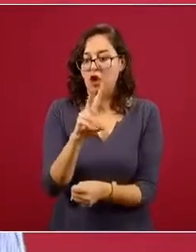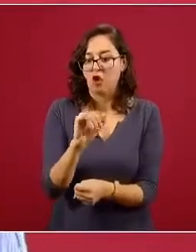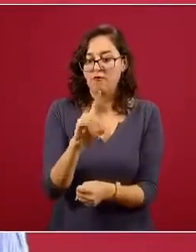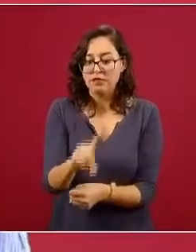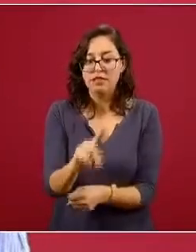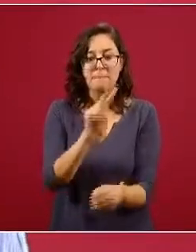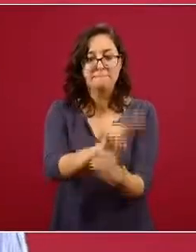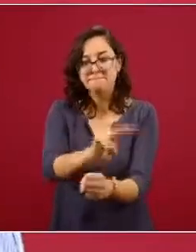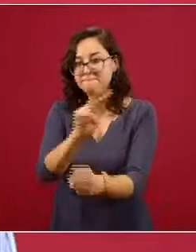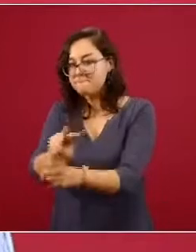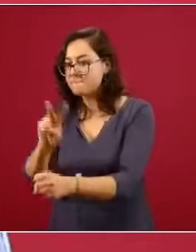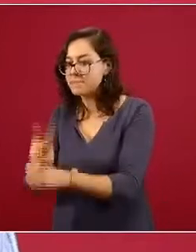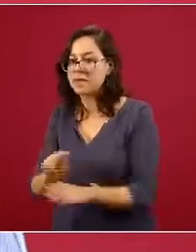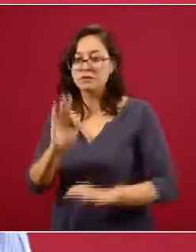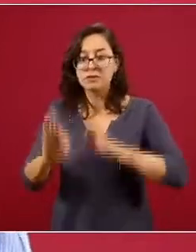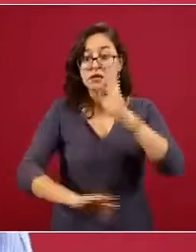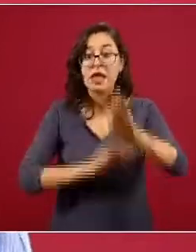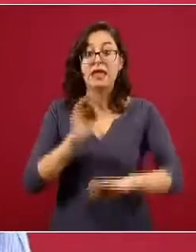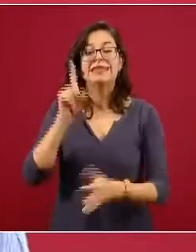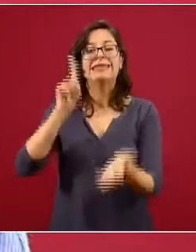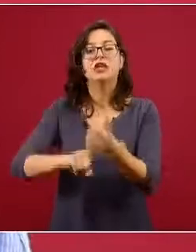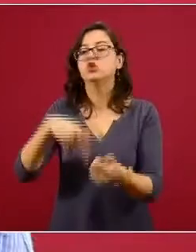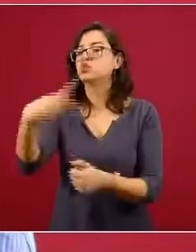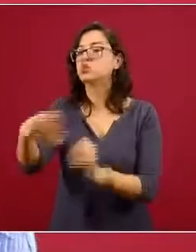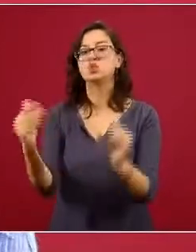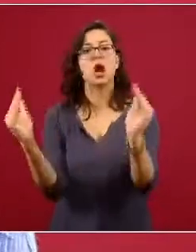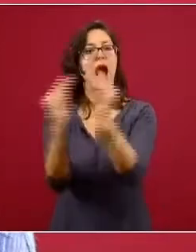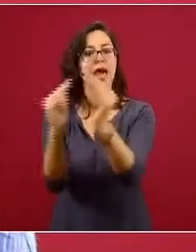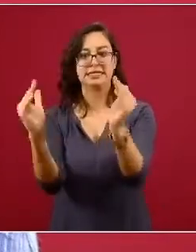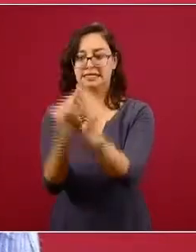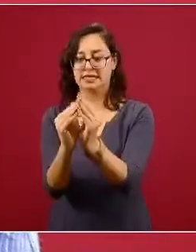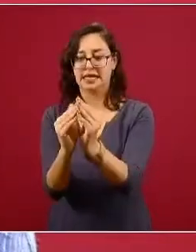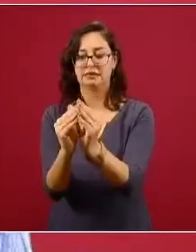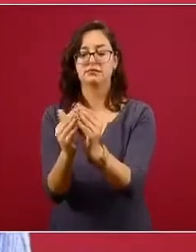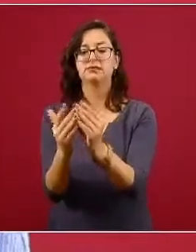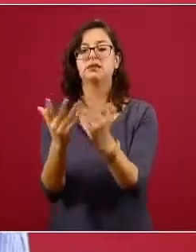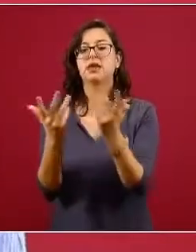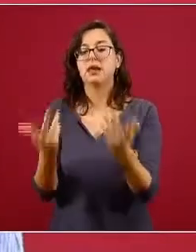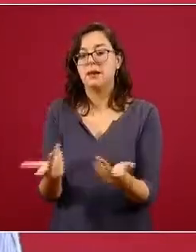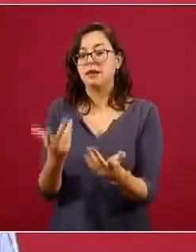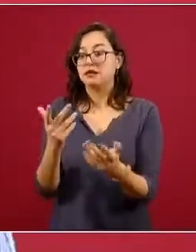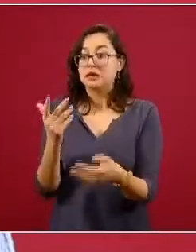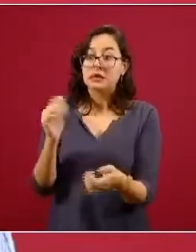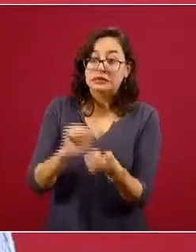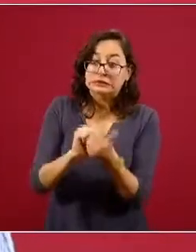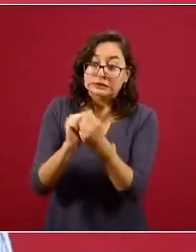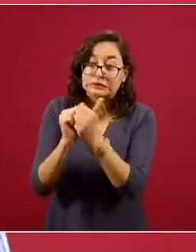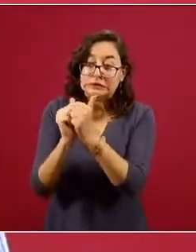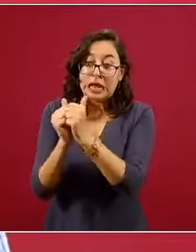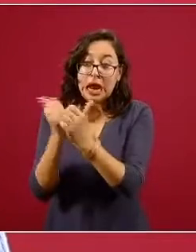el monitoreo de estas personas en su sitio de residencia, la